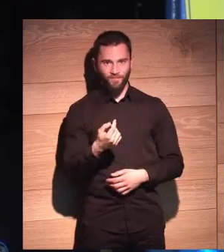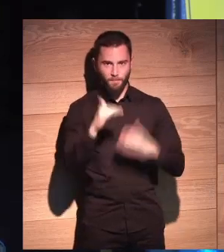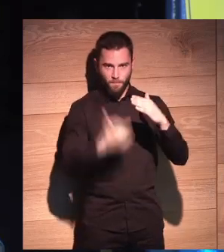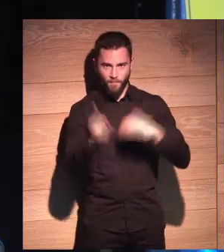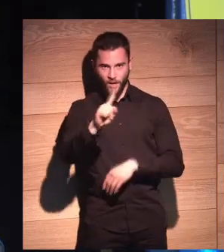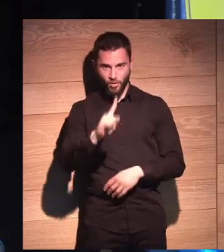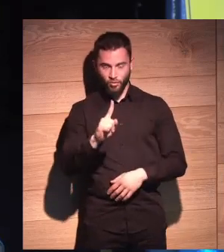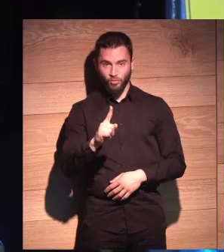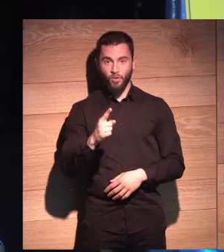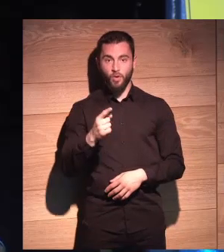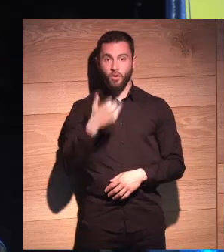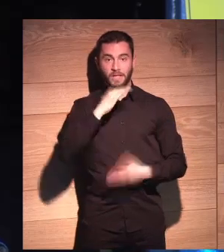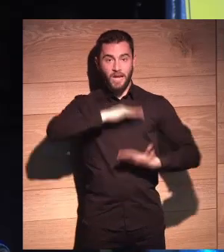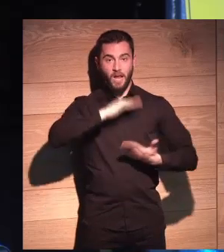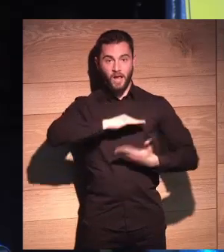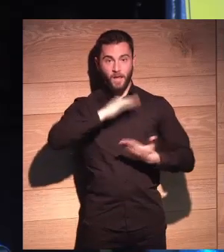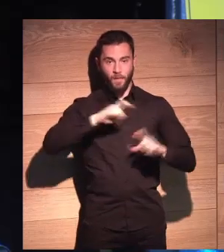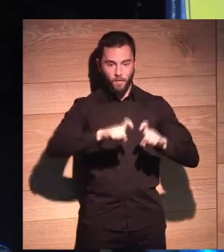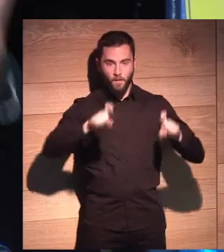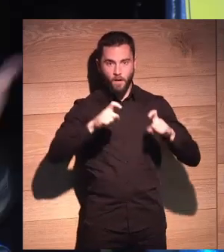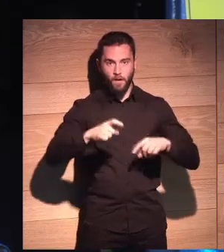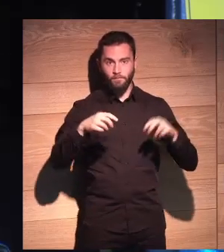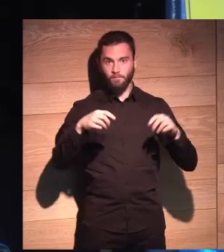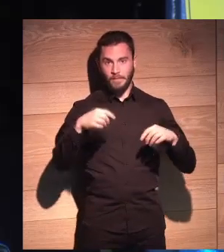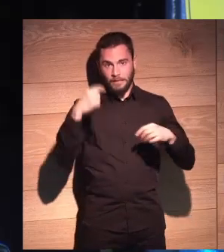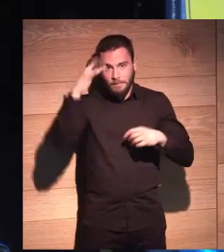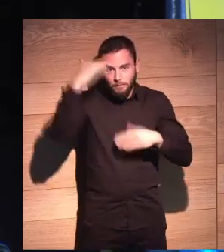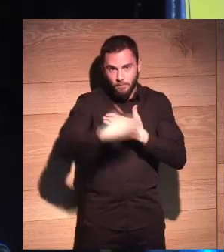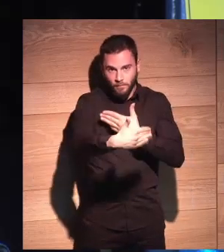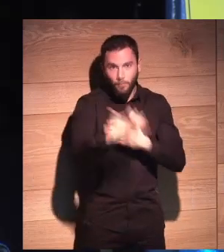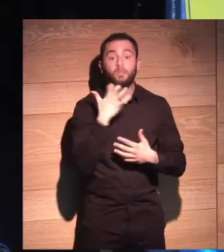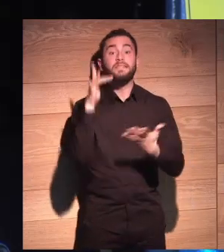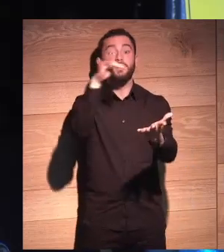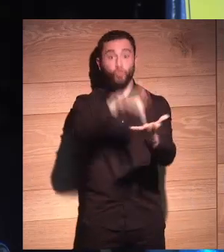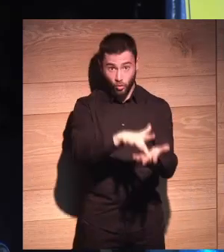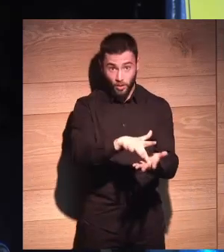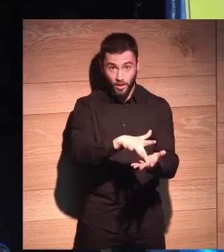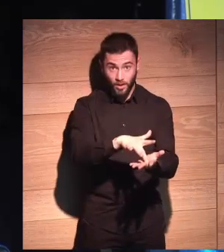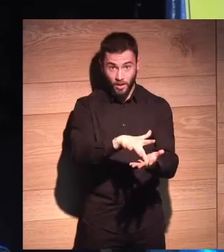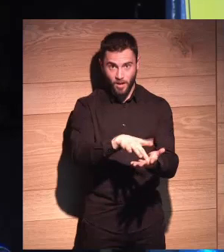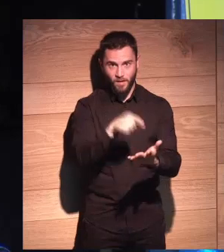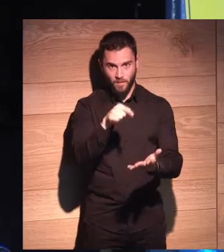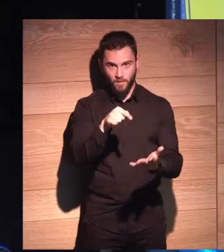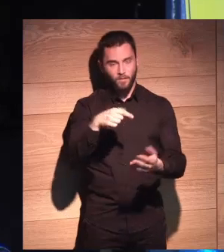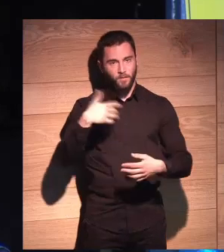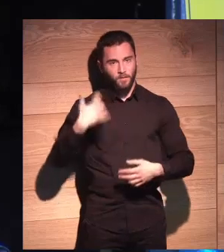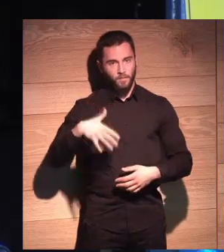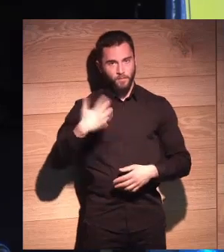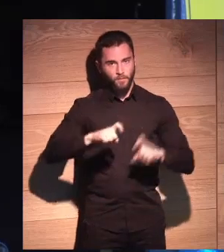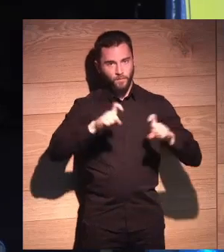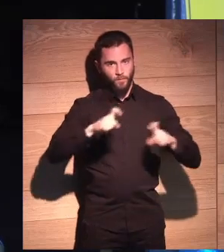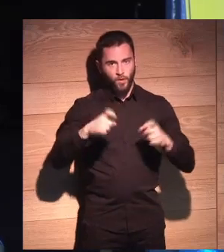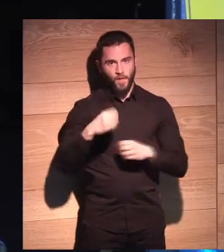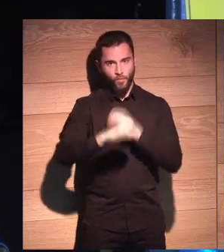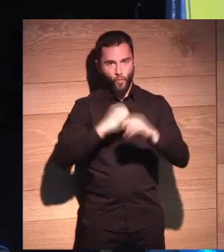si llegamos a tener la capacidad de computación que esperamos para que, si algún día ocurre, si lleguemos a la IA fuerte, va a ser por la computación